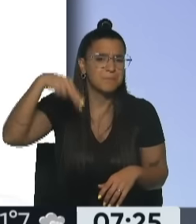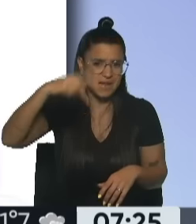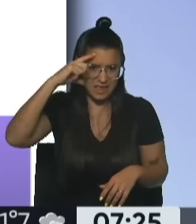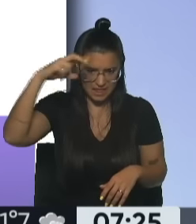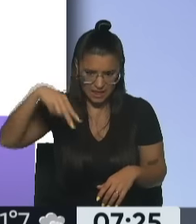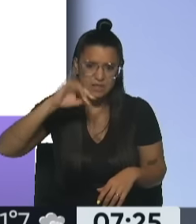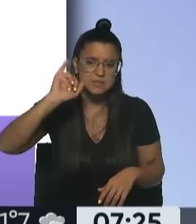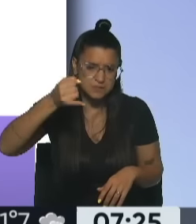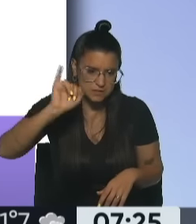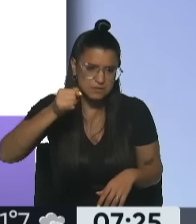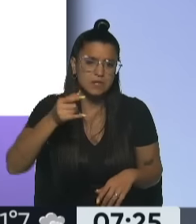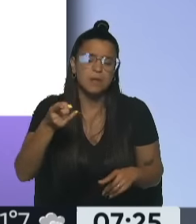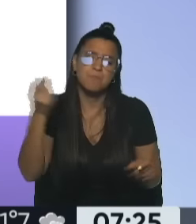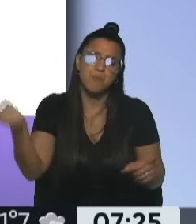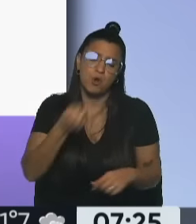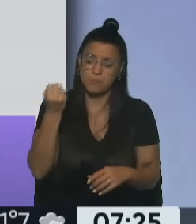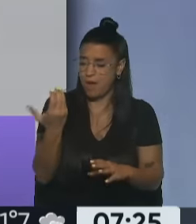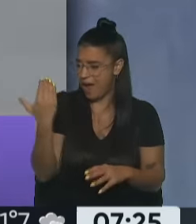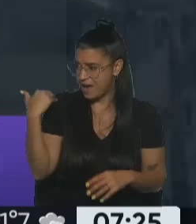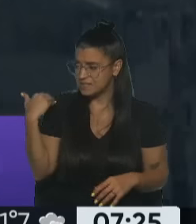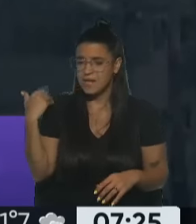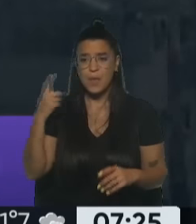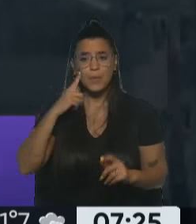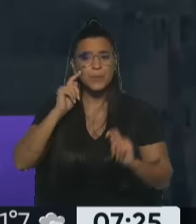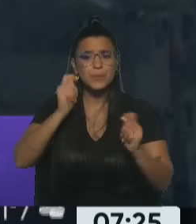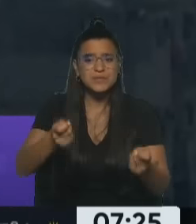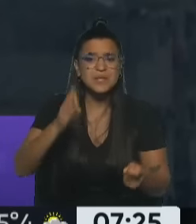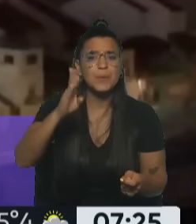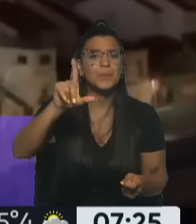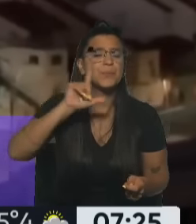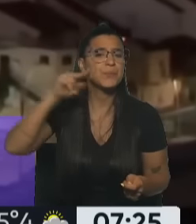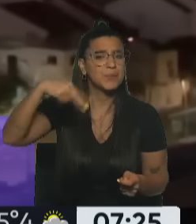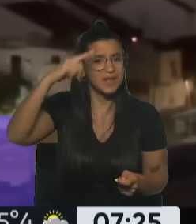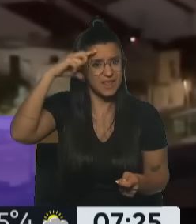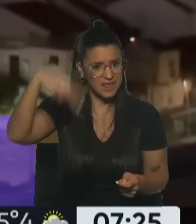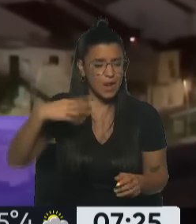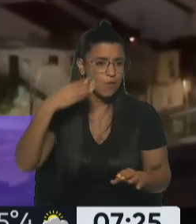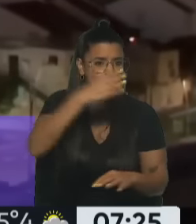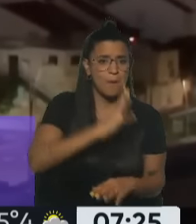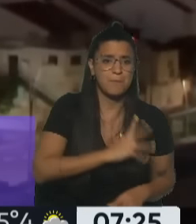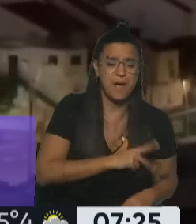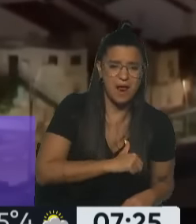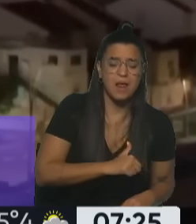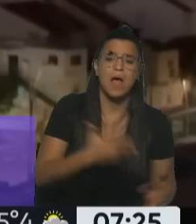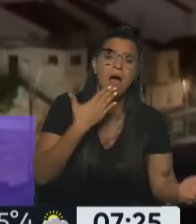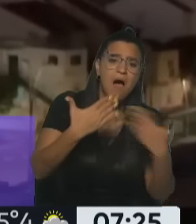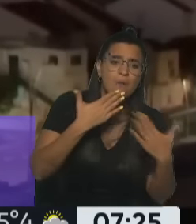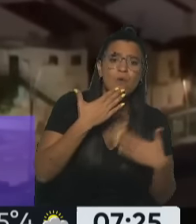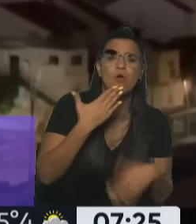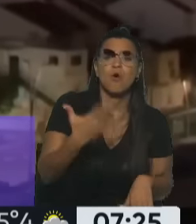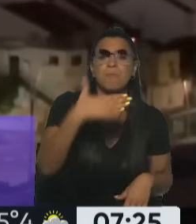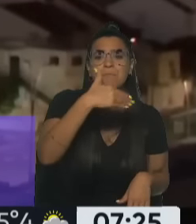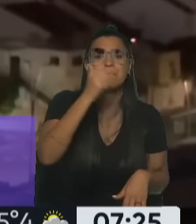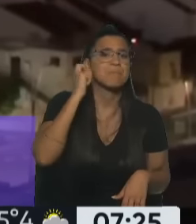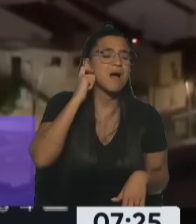Blinken. Bueno, Blinken. muy importante porque ayer se dio una visita de Anthony Blinken a Palestina, habló con Mahmoud Abbas. Mahmoud